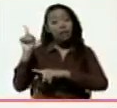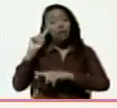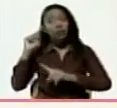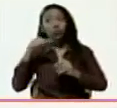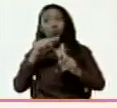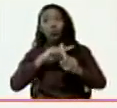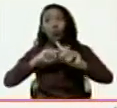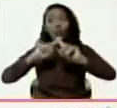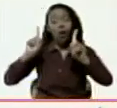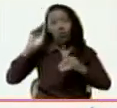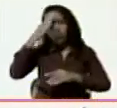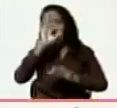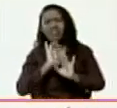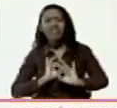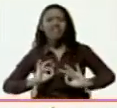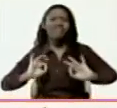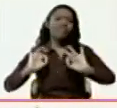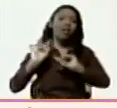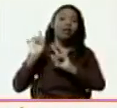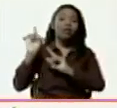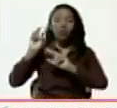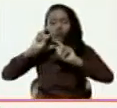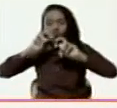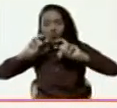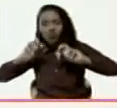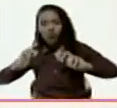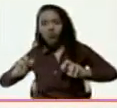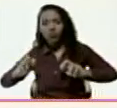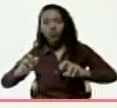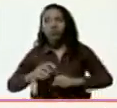sin duda alguna en una investigación